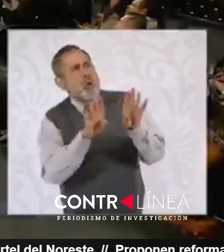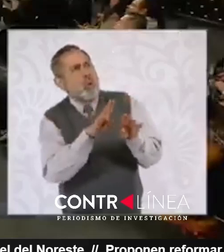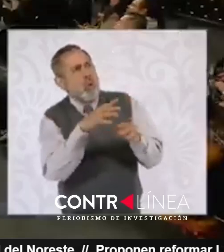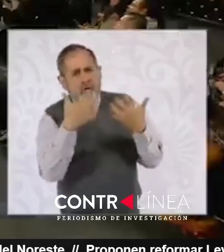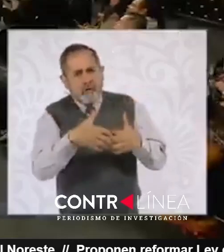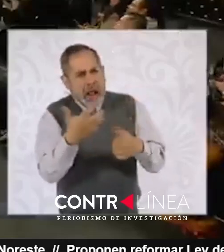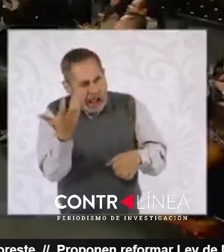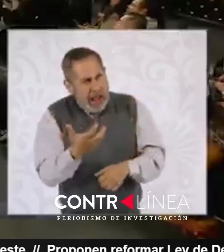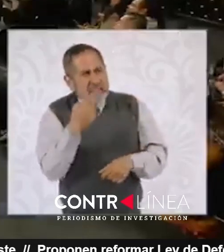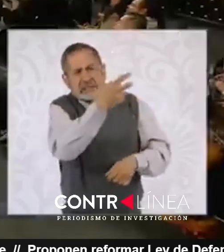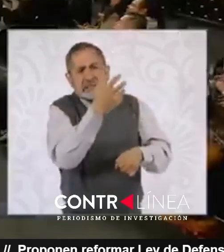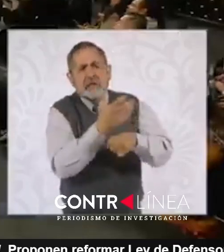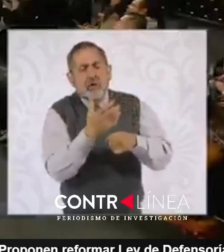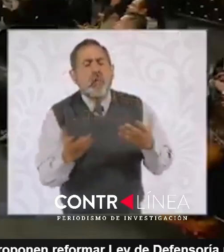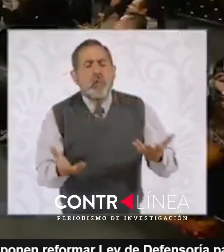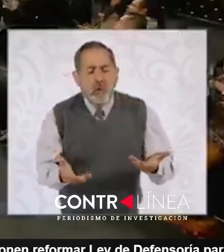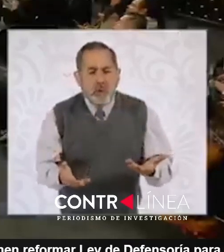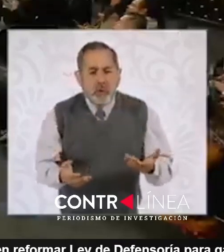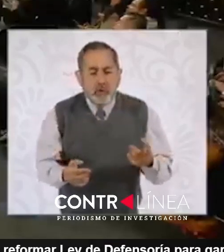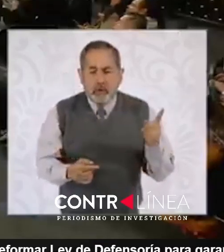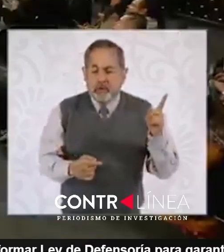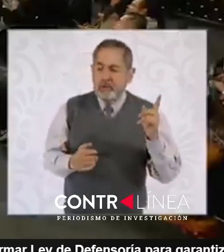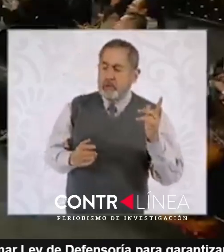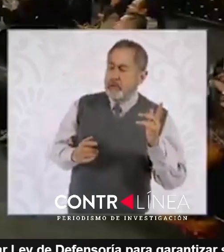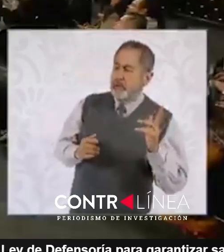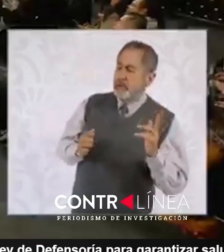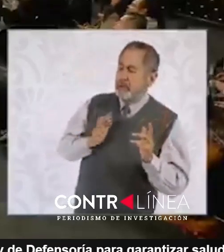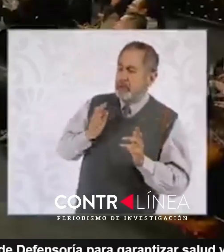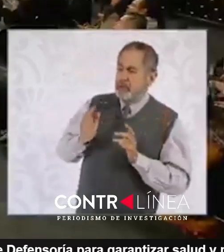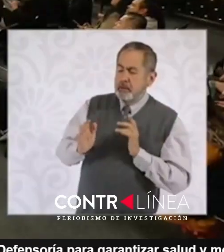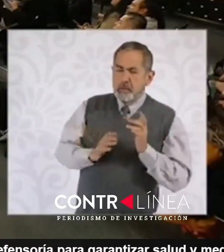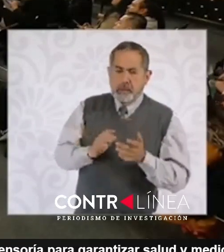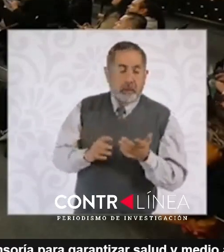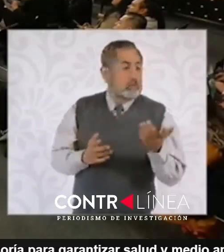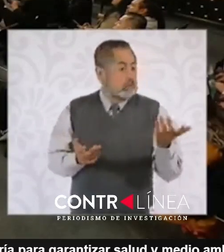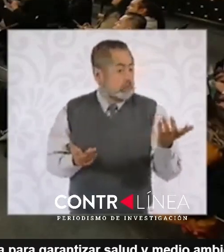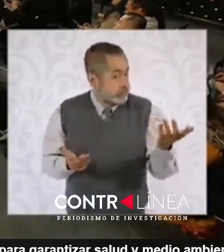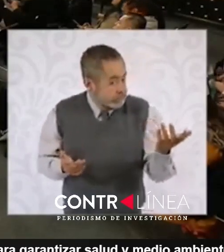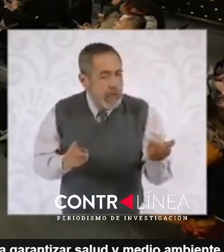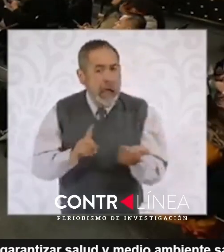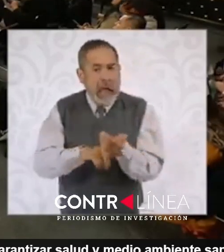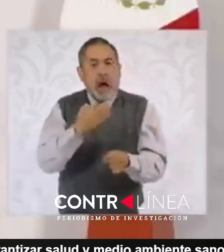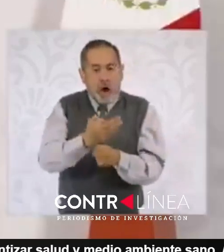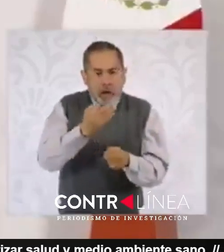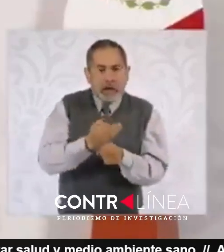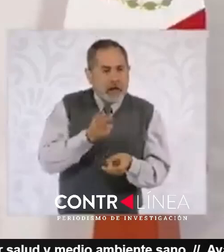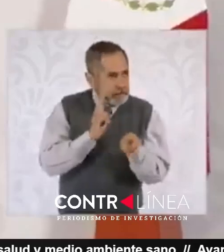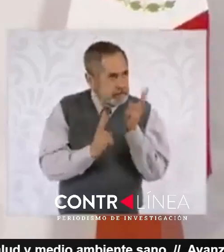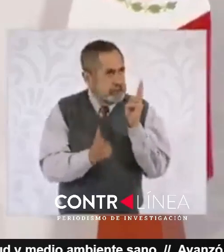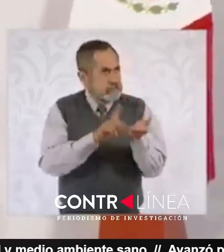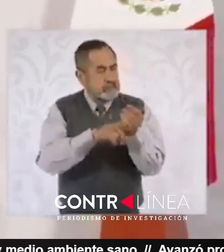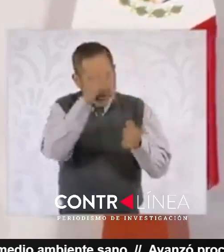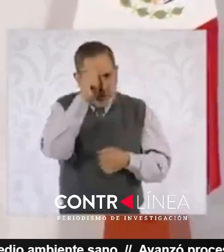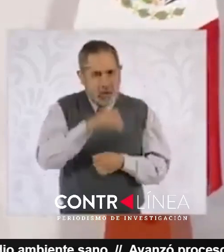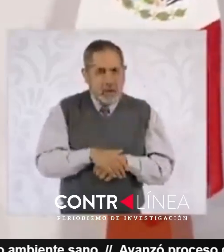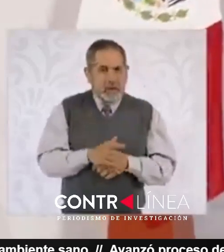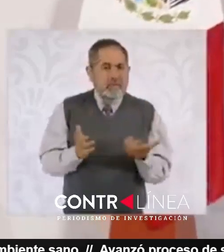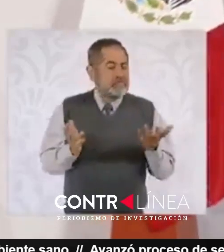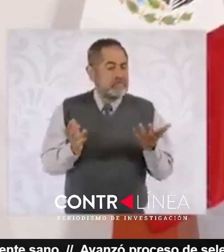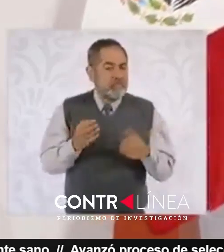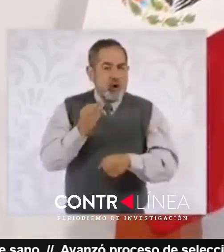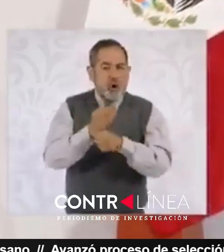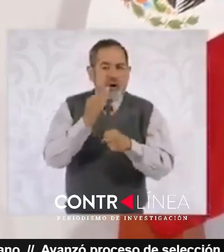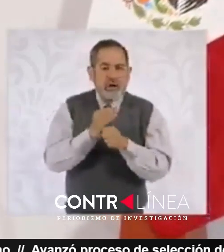Entonces, no es que, o sea, lo que acordamos ahora es trabajar para ello, ¿no? Los guardias nacionales que